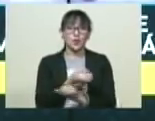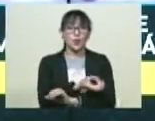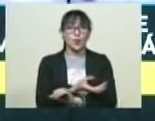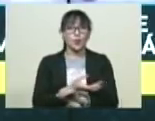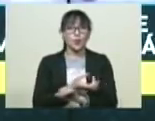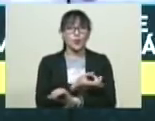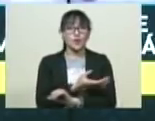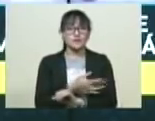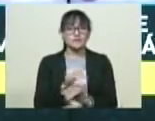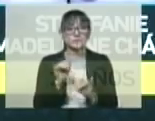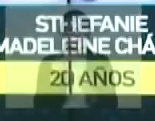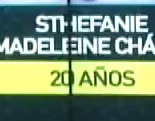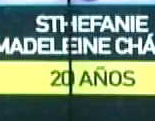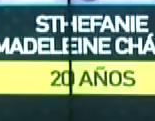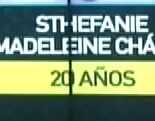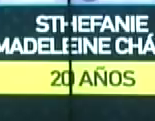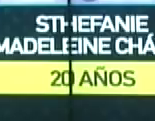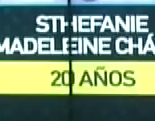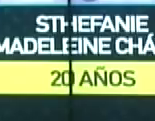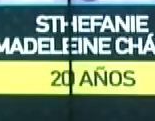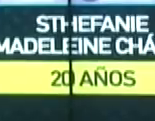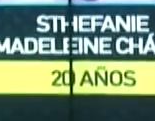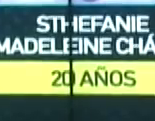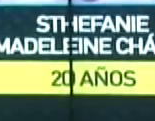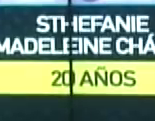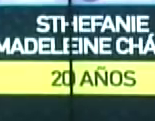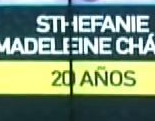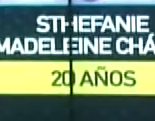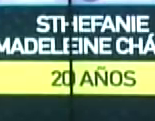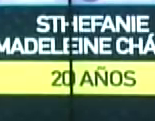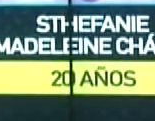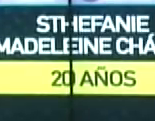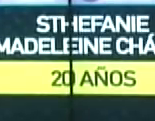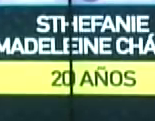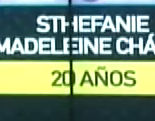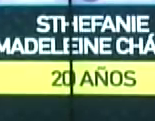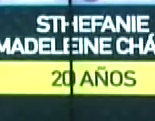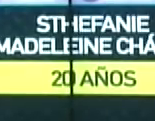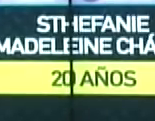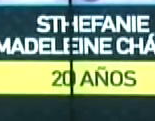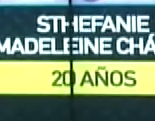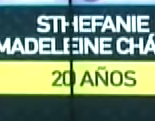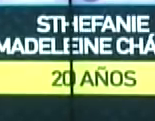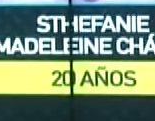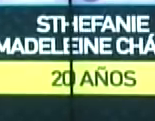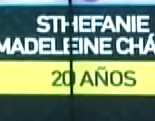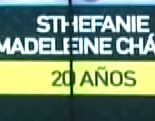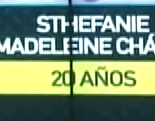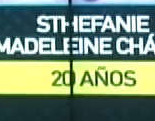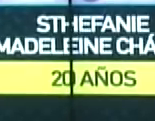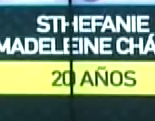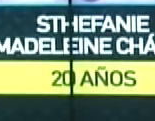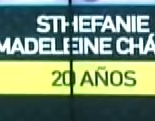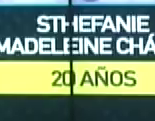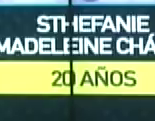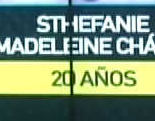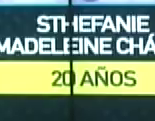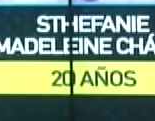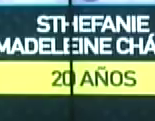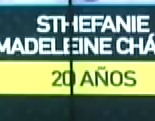de 2017. Se trata de Alonso José Mora Alfonso, de 33 años de